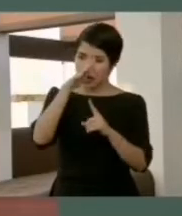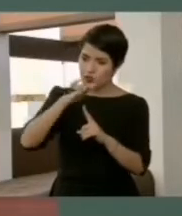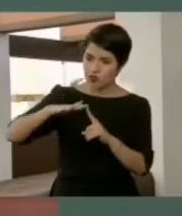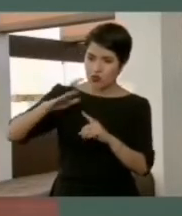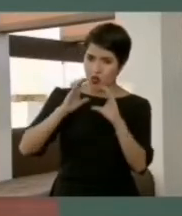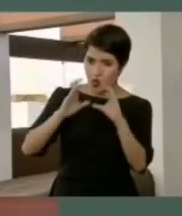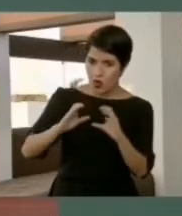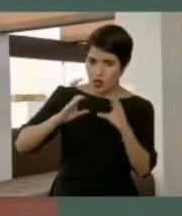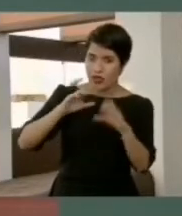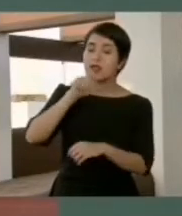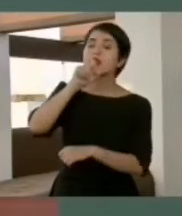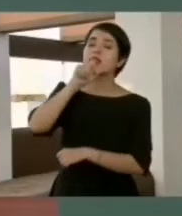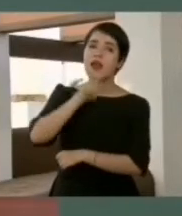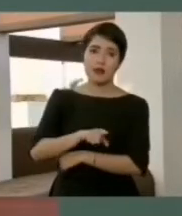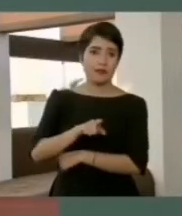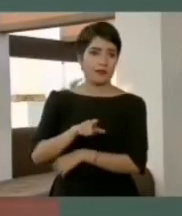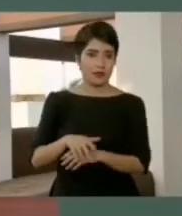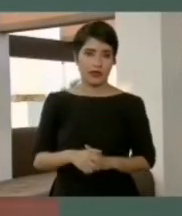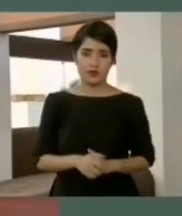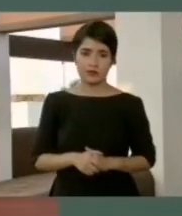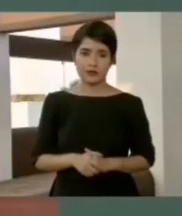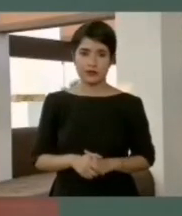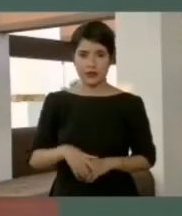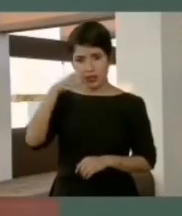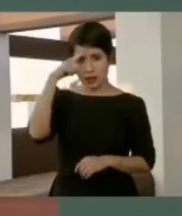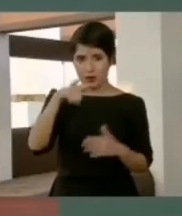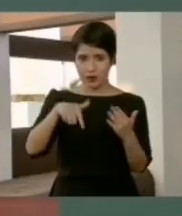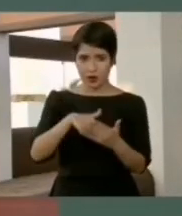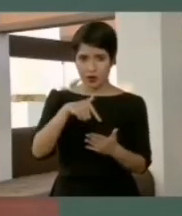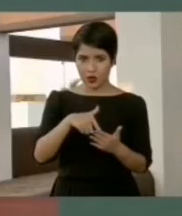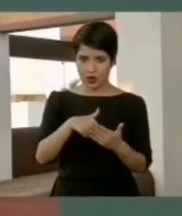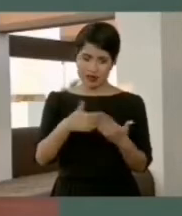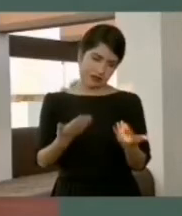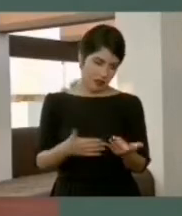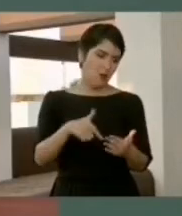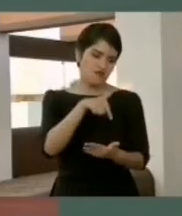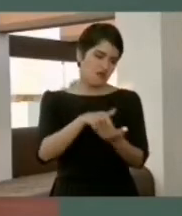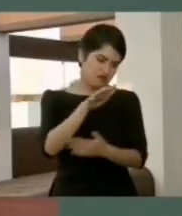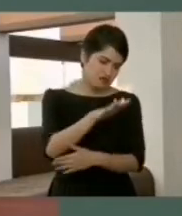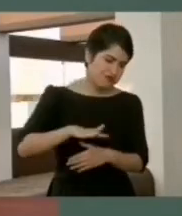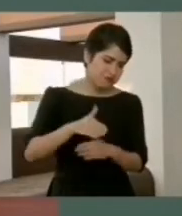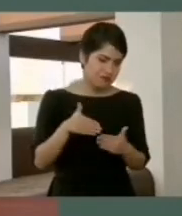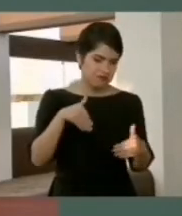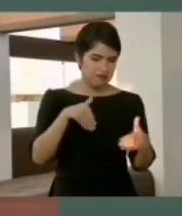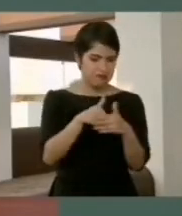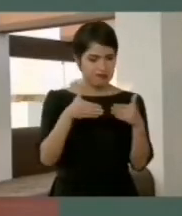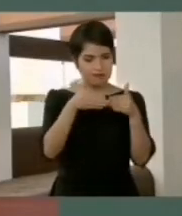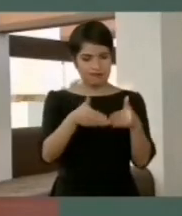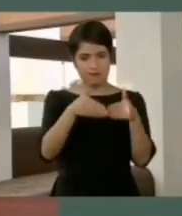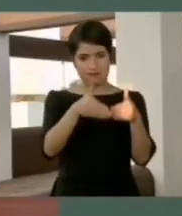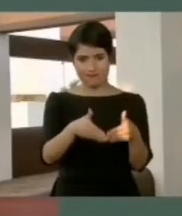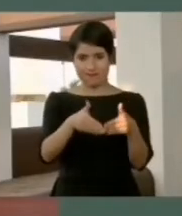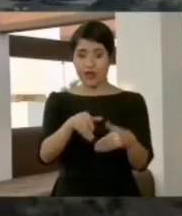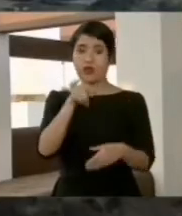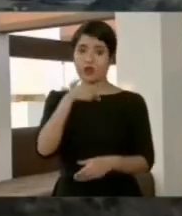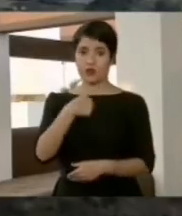y, por supuesto, para las propias instalaciones portuarias. Desde mi posición como Coordinadora